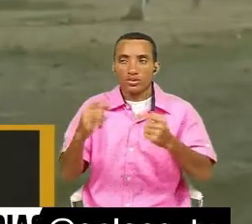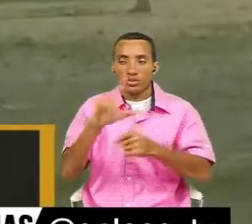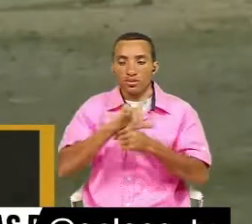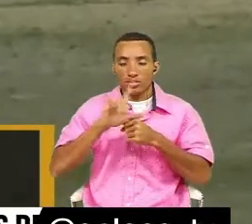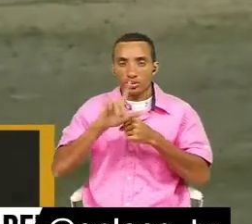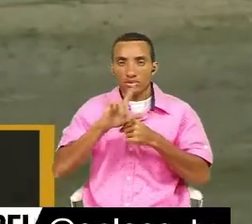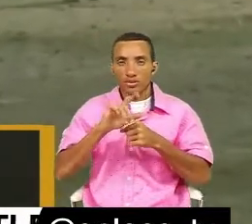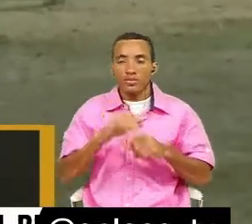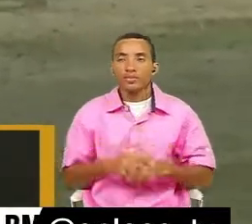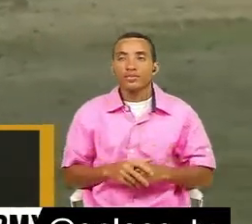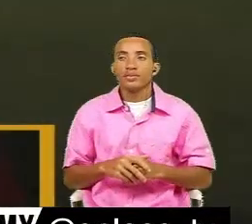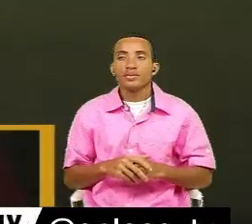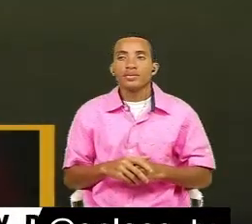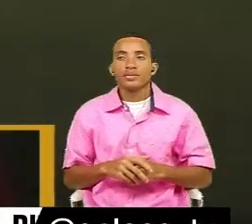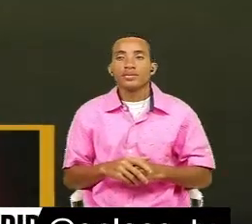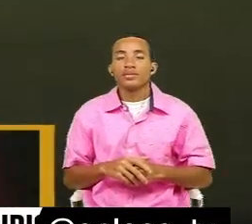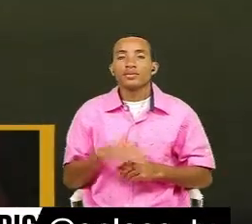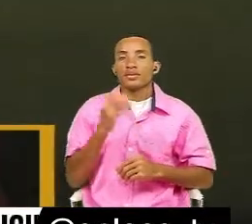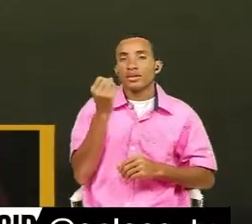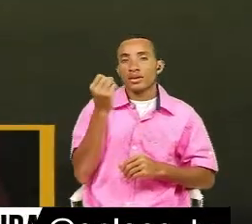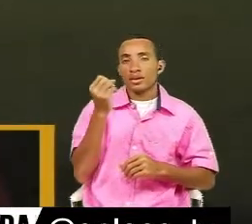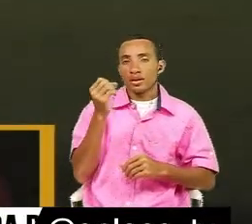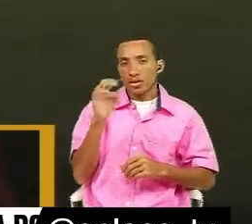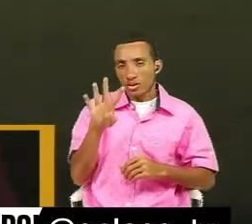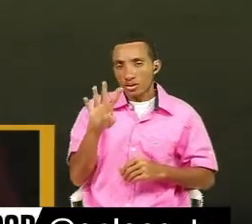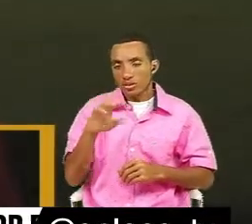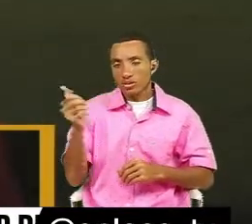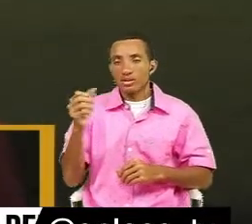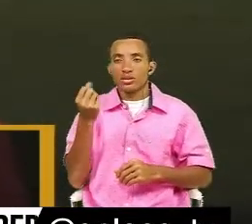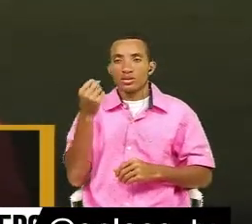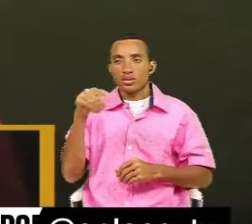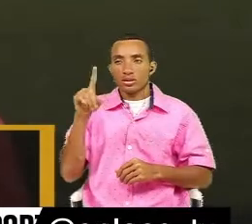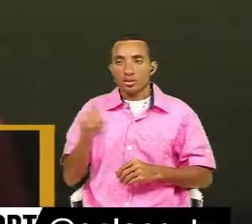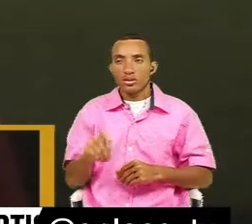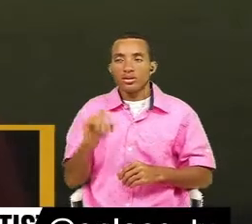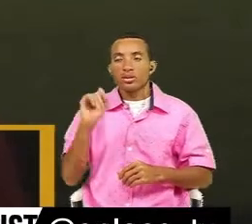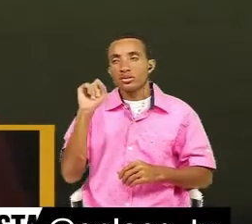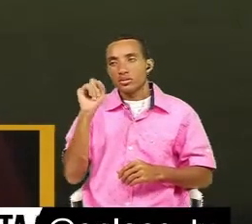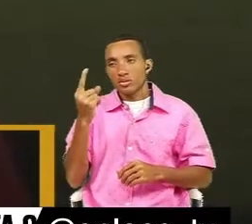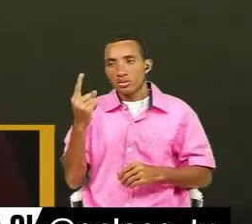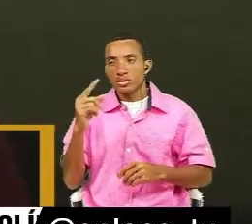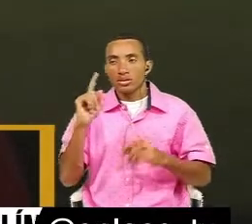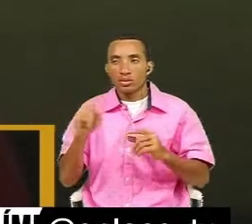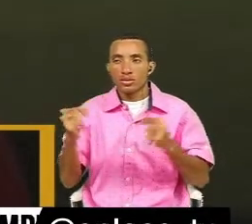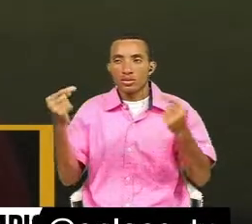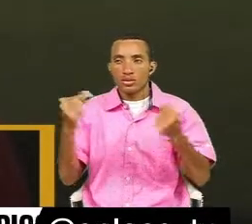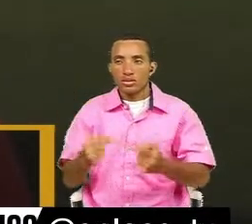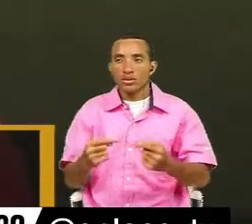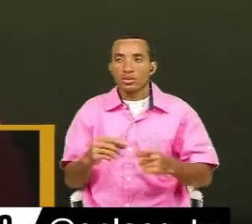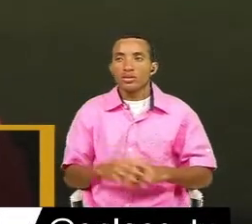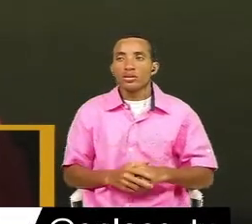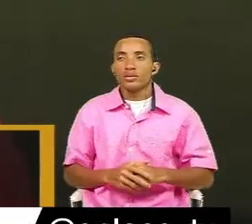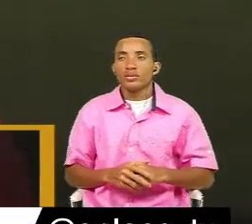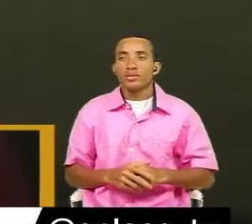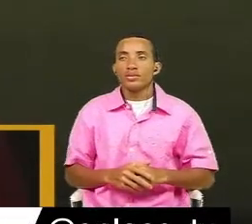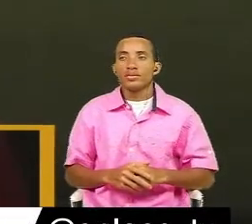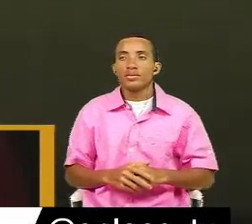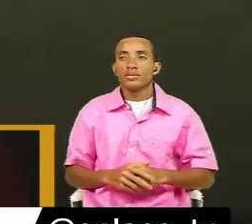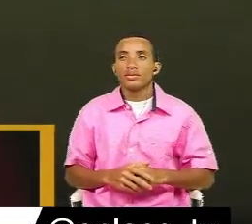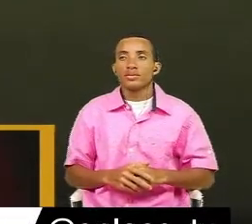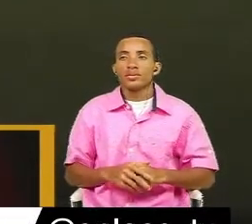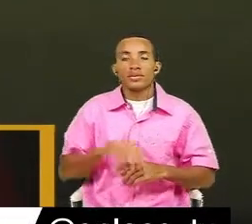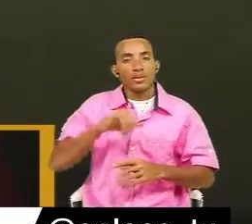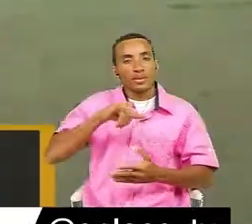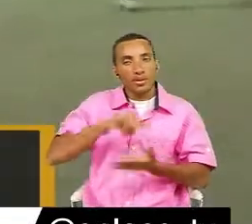Categorías 14 y 16 van en las primeras posiciones en los torneos municipales. De igual